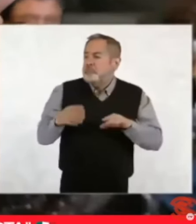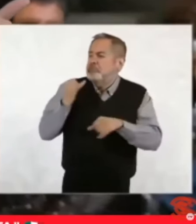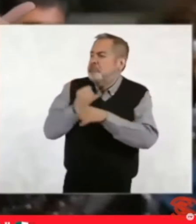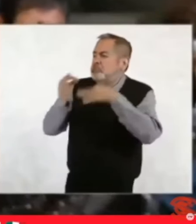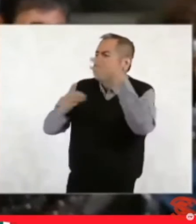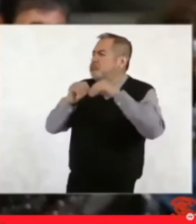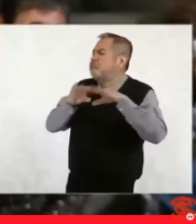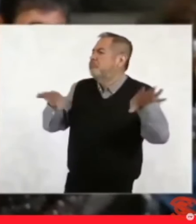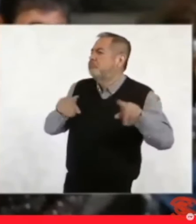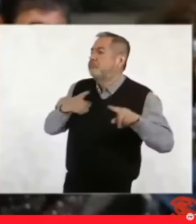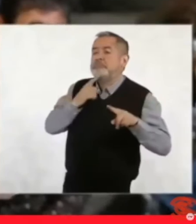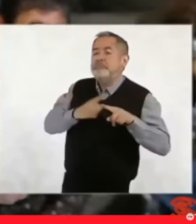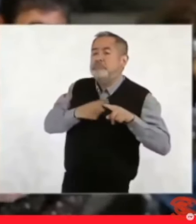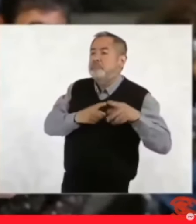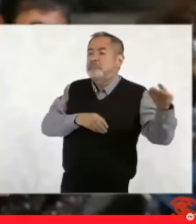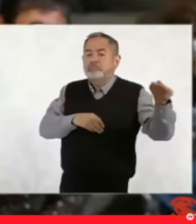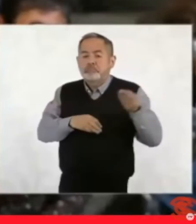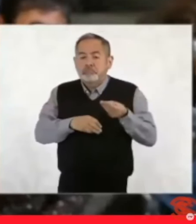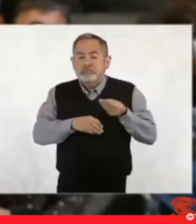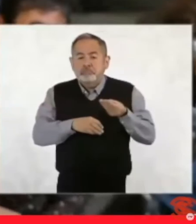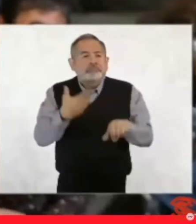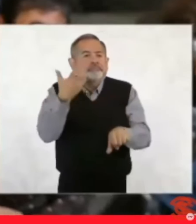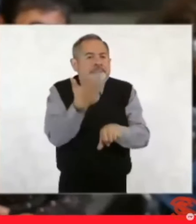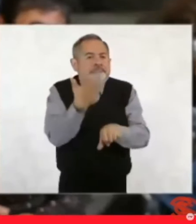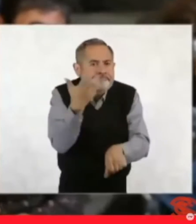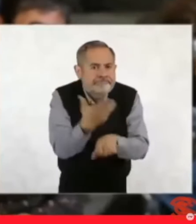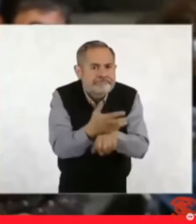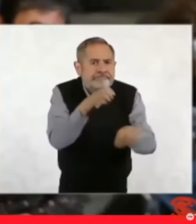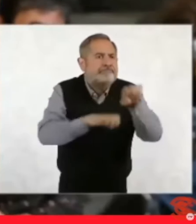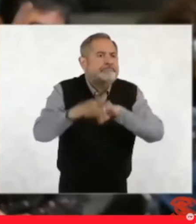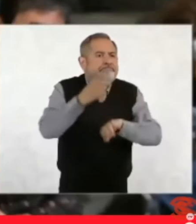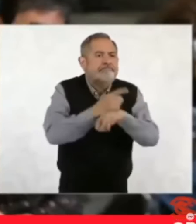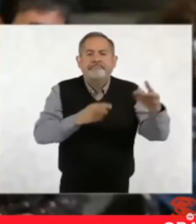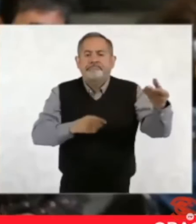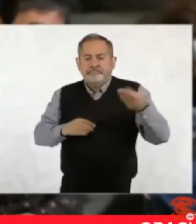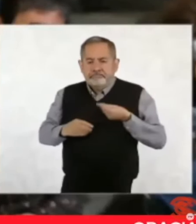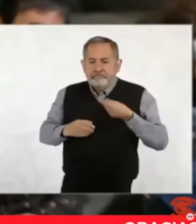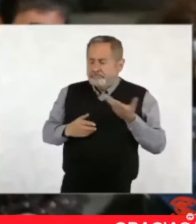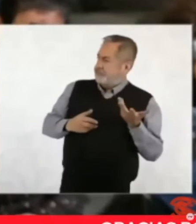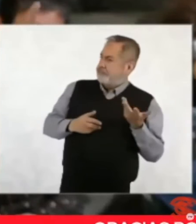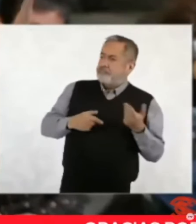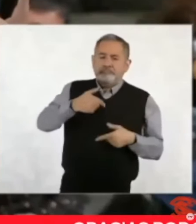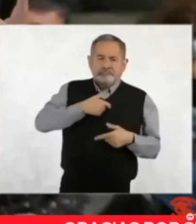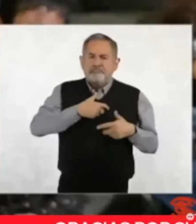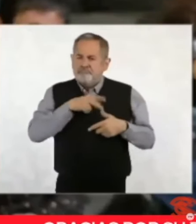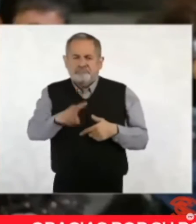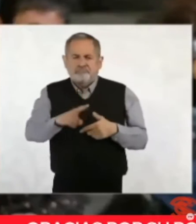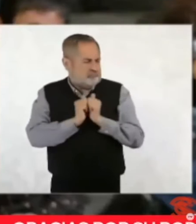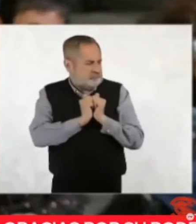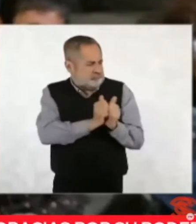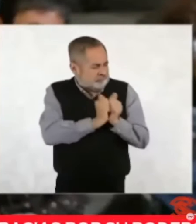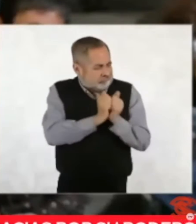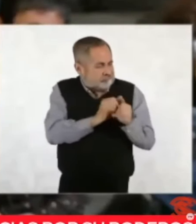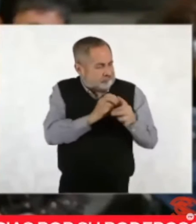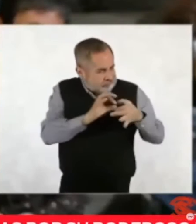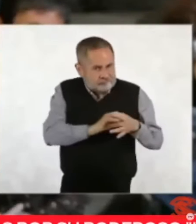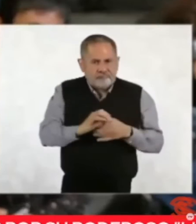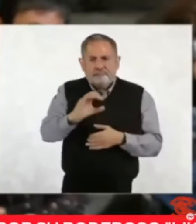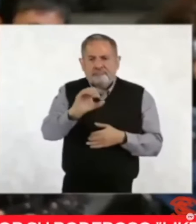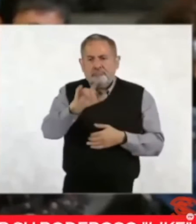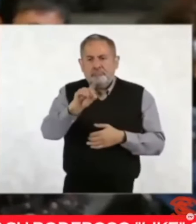directamente de la Embajada de Estados Unidos, que él es aliado de Claudio X González